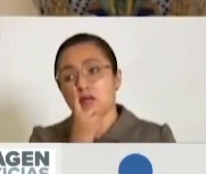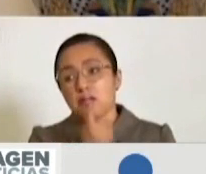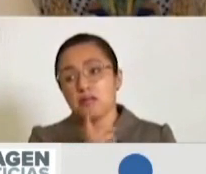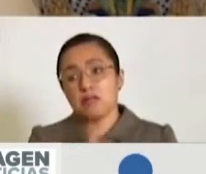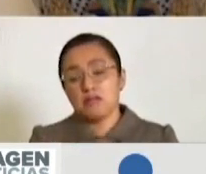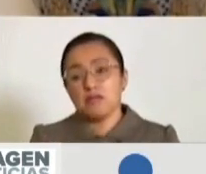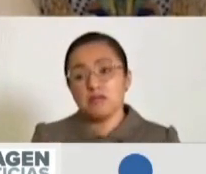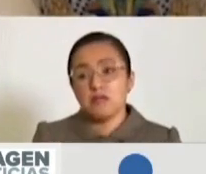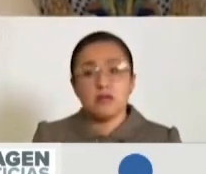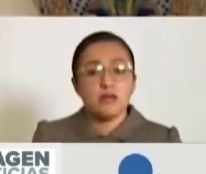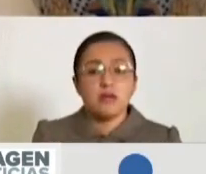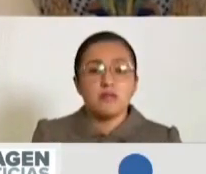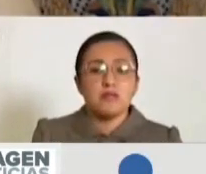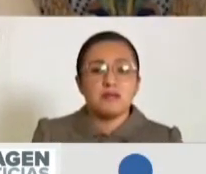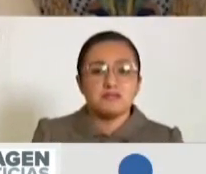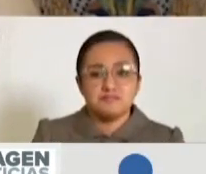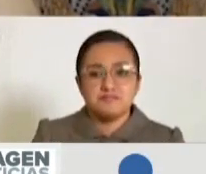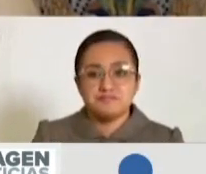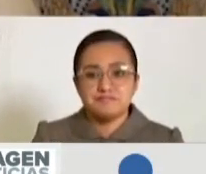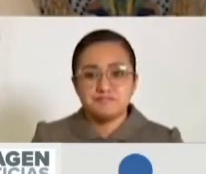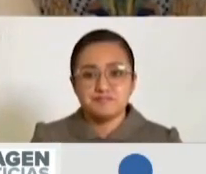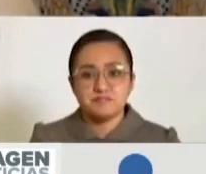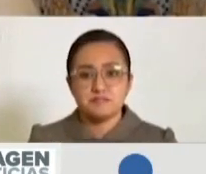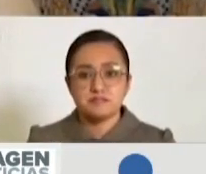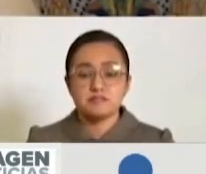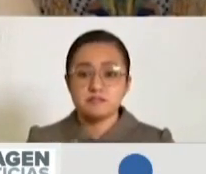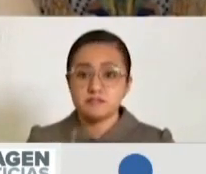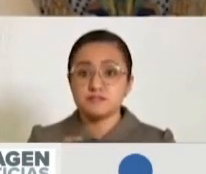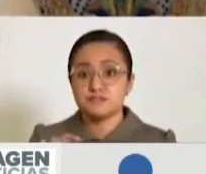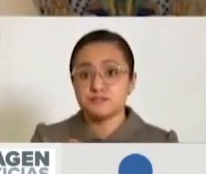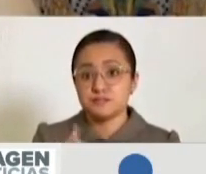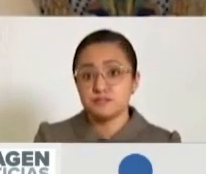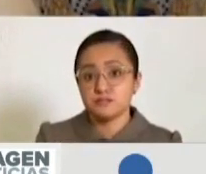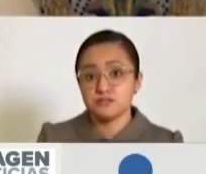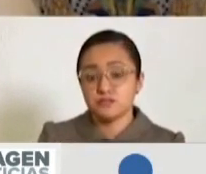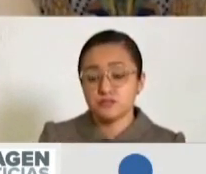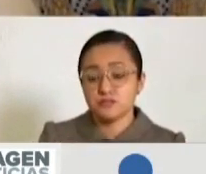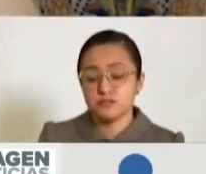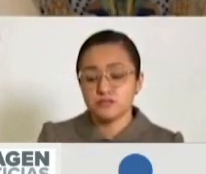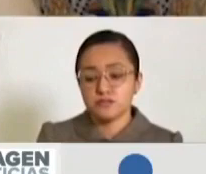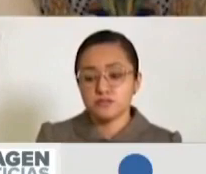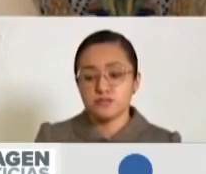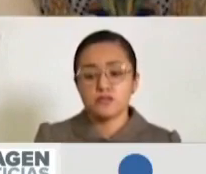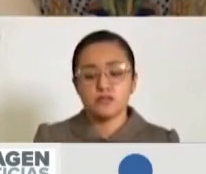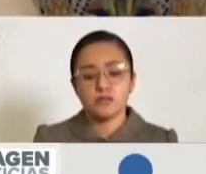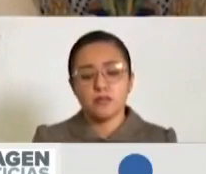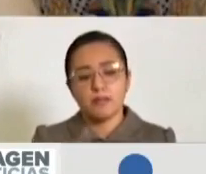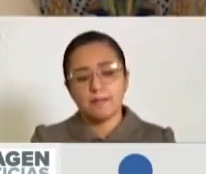porque no es posible pero si va a ser una inyección de recursos muy grande